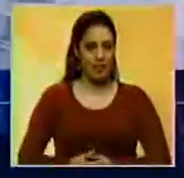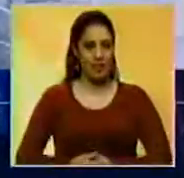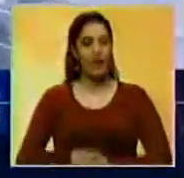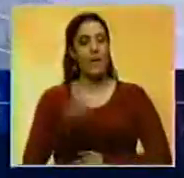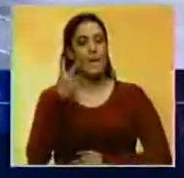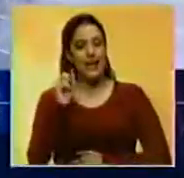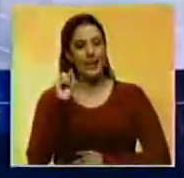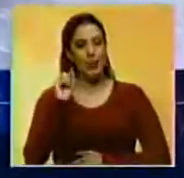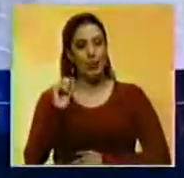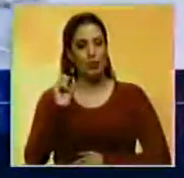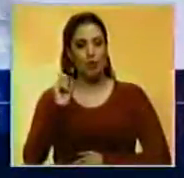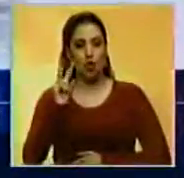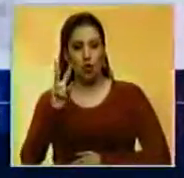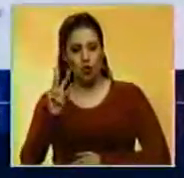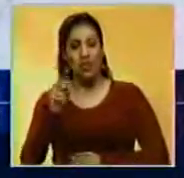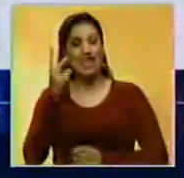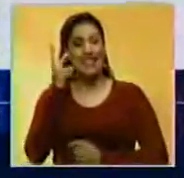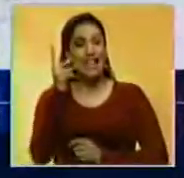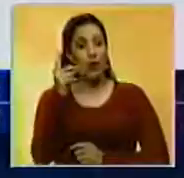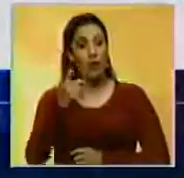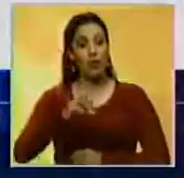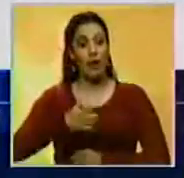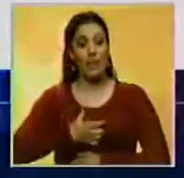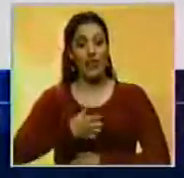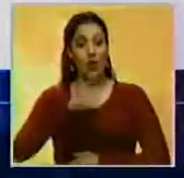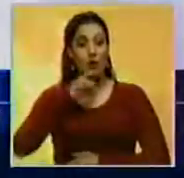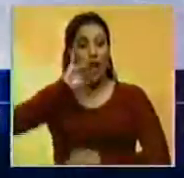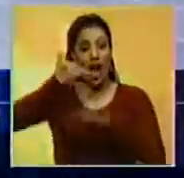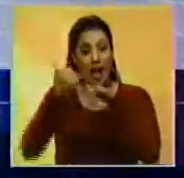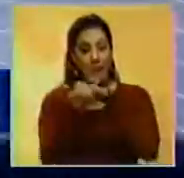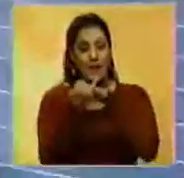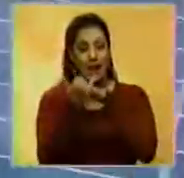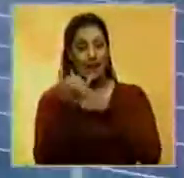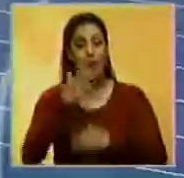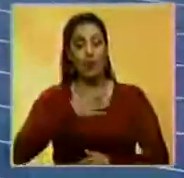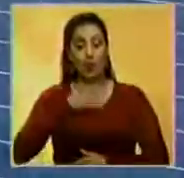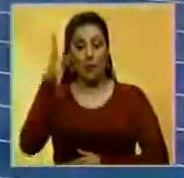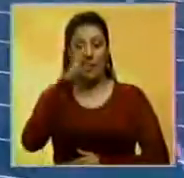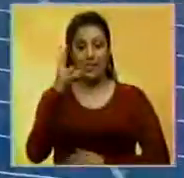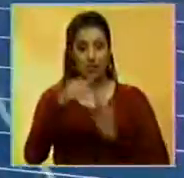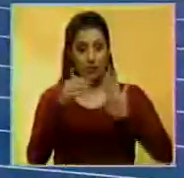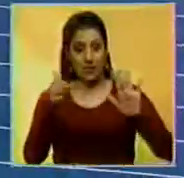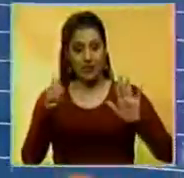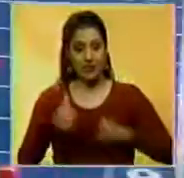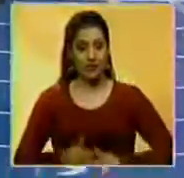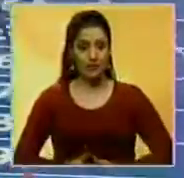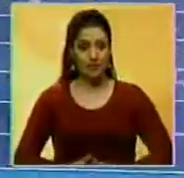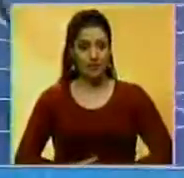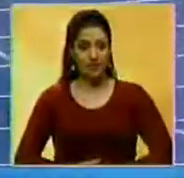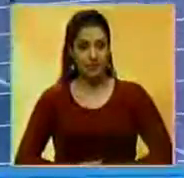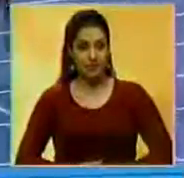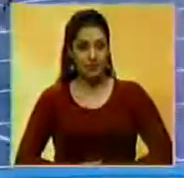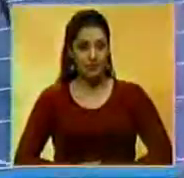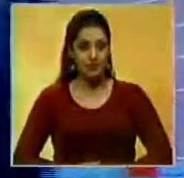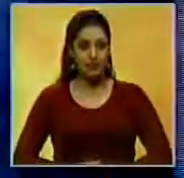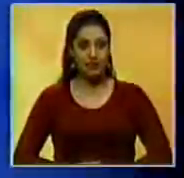con 20.2. Es la segunda medalla de oro para el jamaiquino en Río 2016.